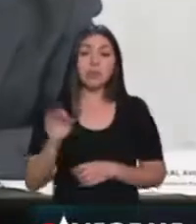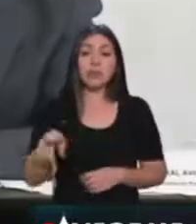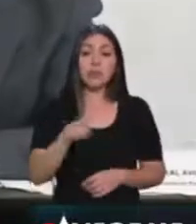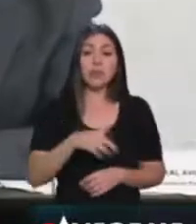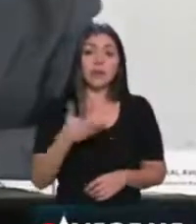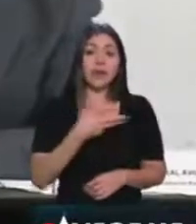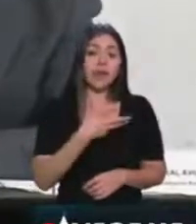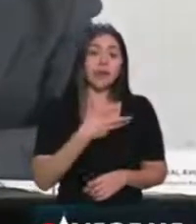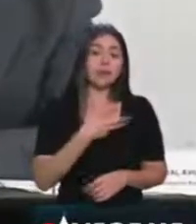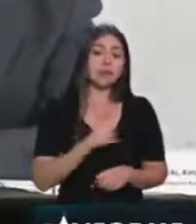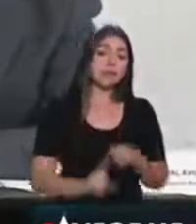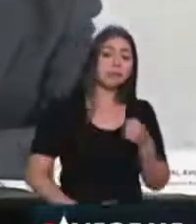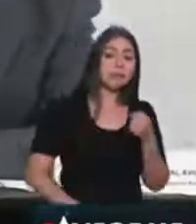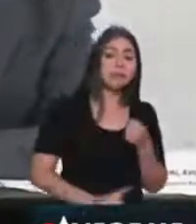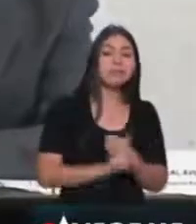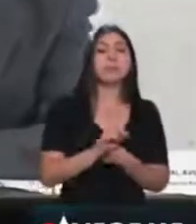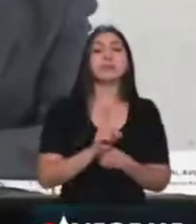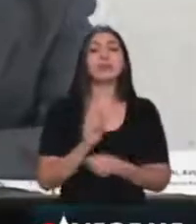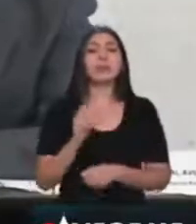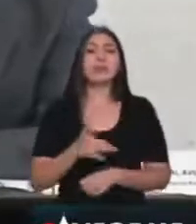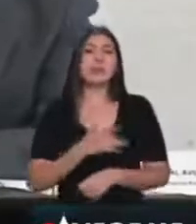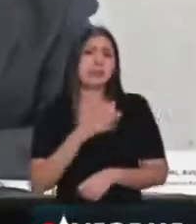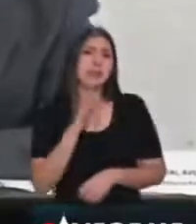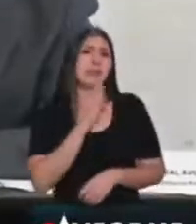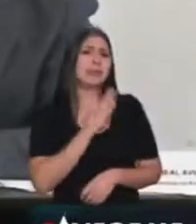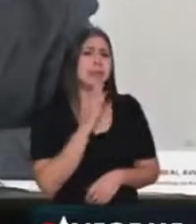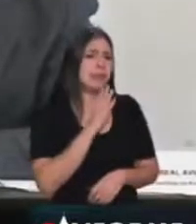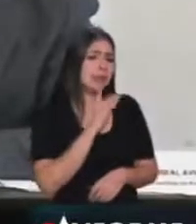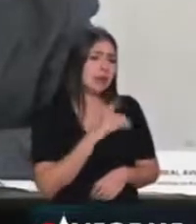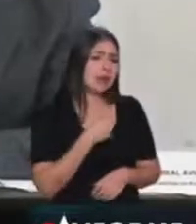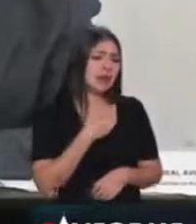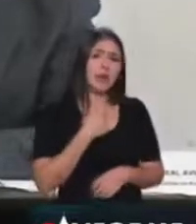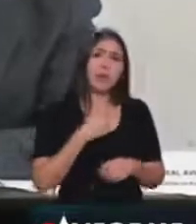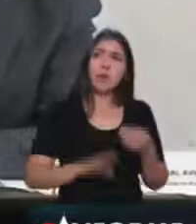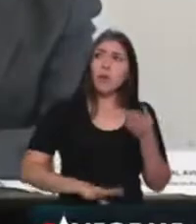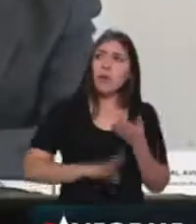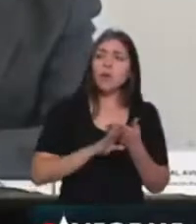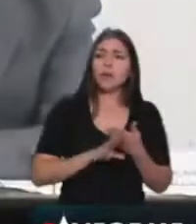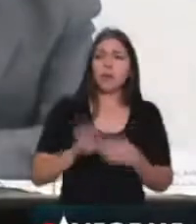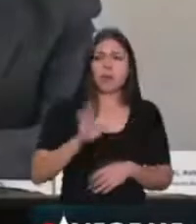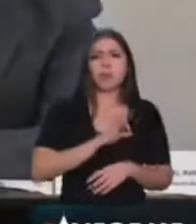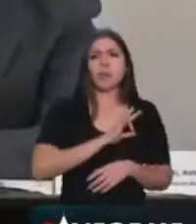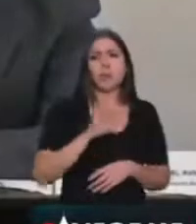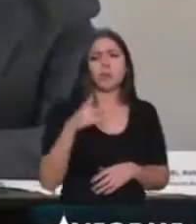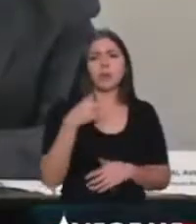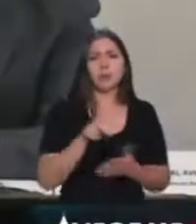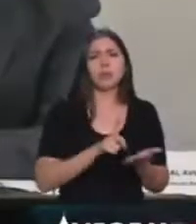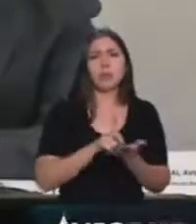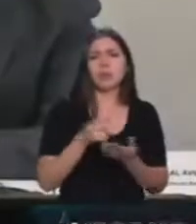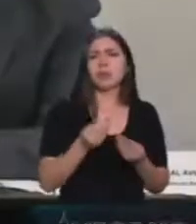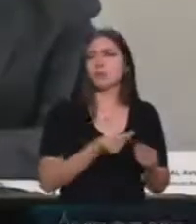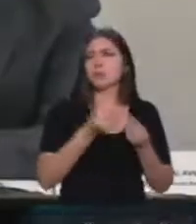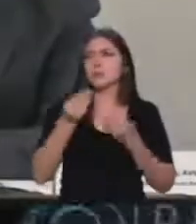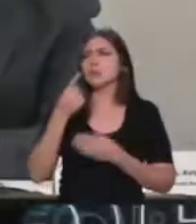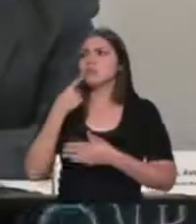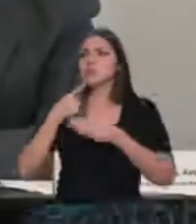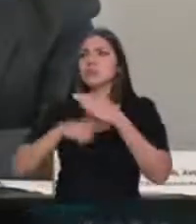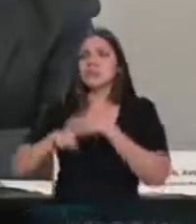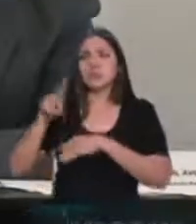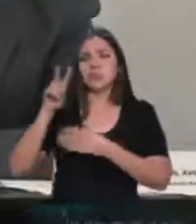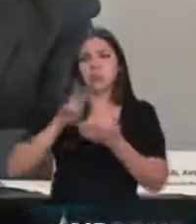afectación, pues pueda hacer valer sus derechos ante instancias predecibles. La ventaja de tener el tratado hoy